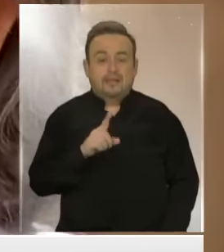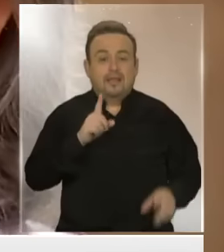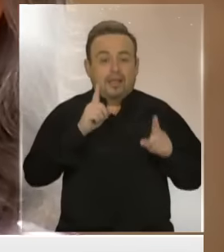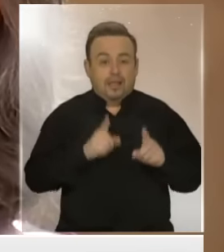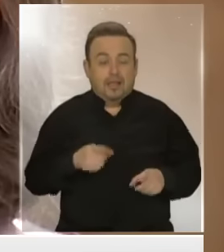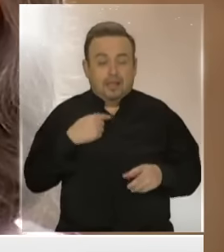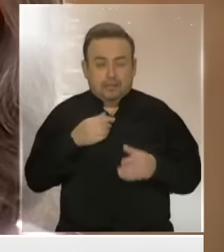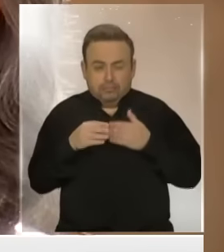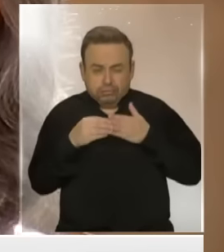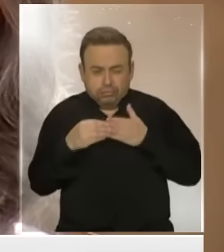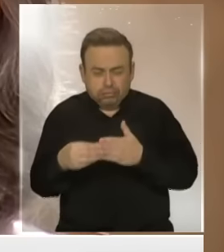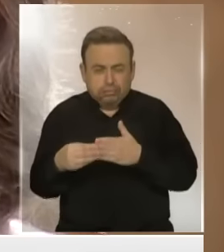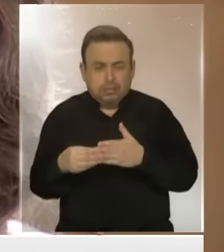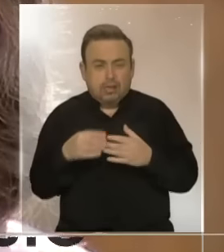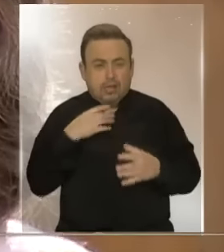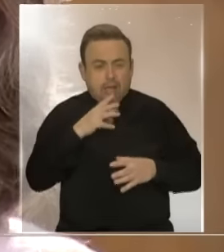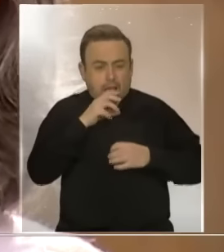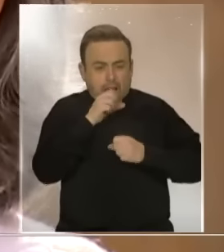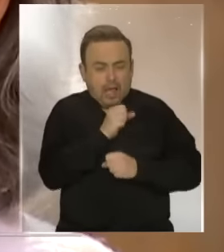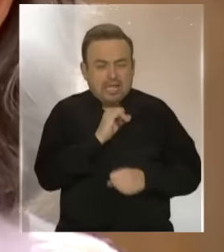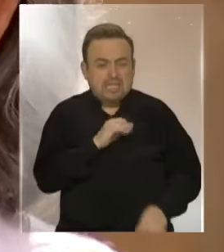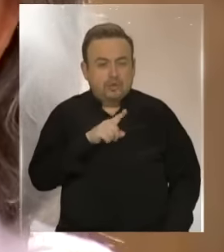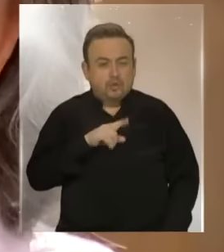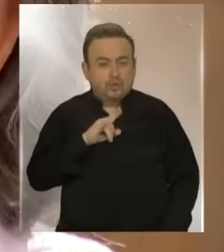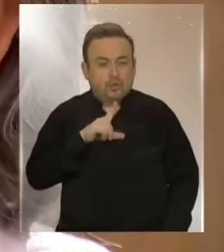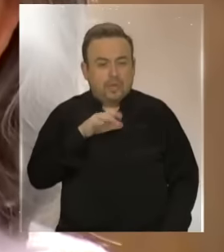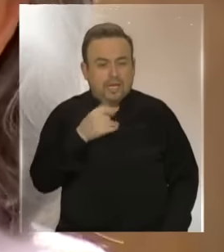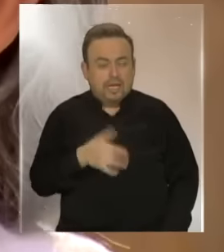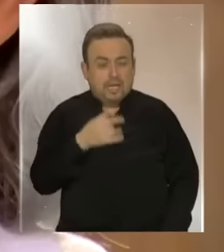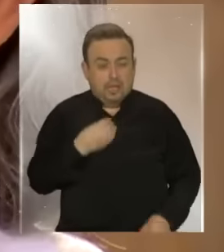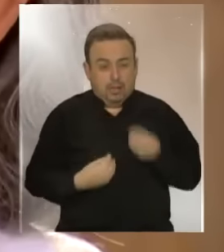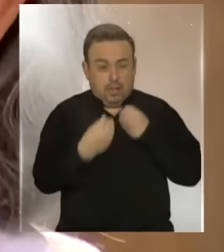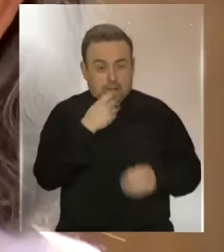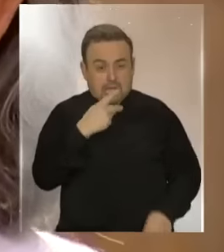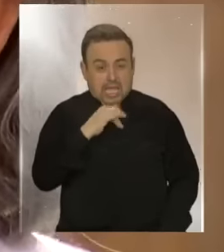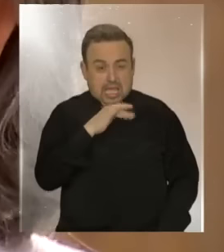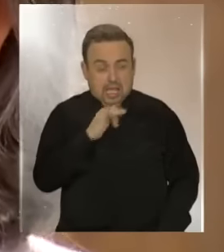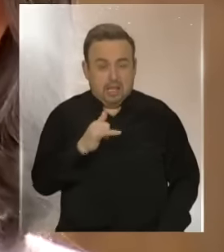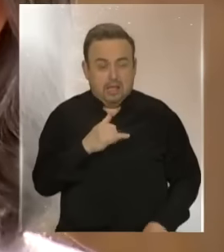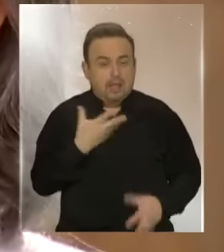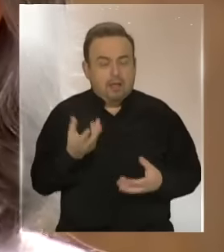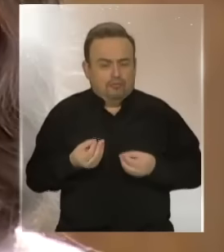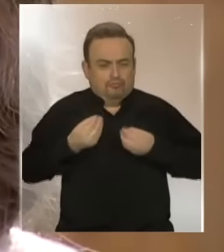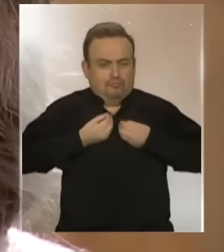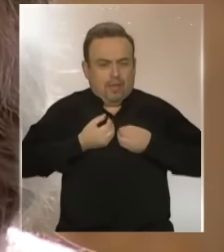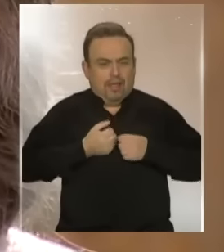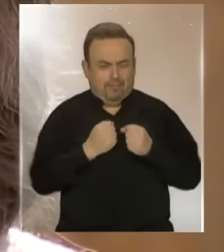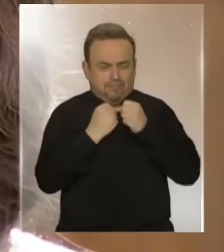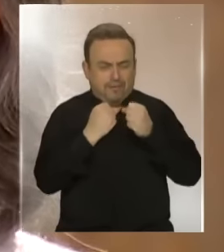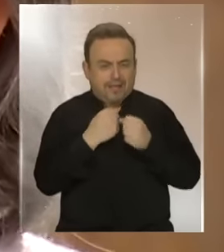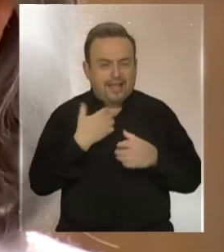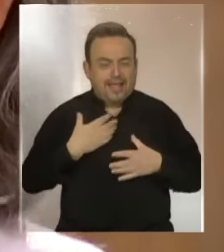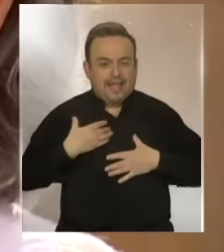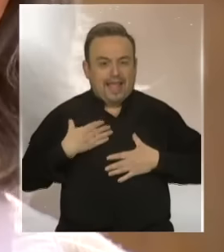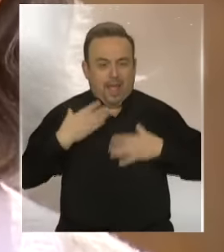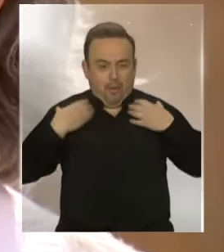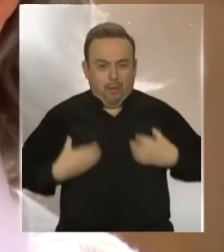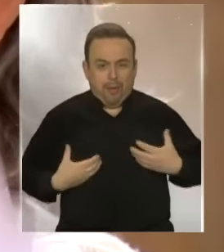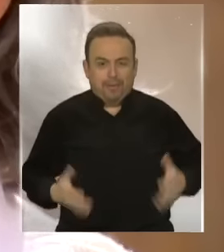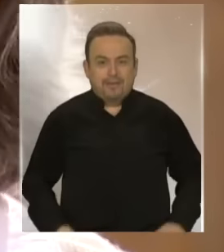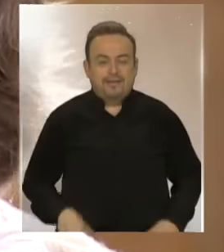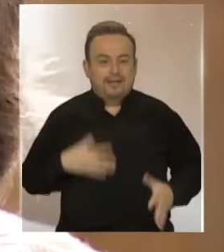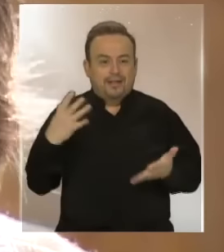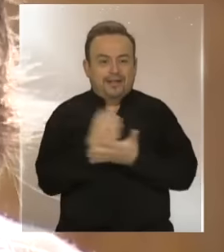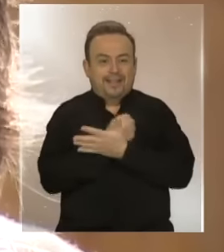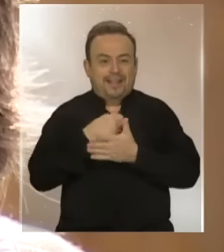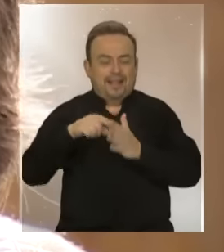este seguimiento de la resistencia a la insulina y con este consumo, con este bombazo de kiwi al organismo,